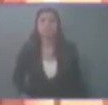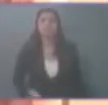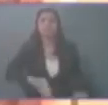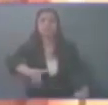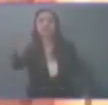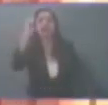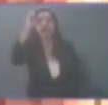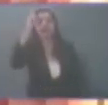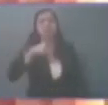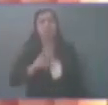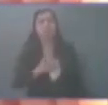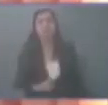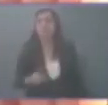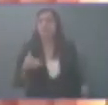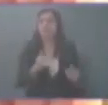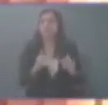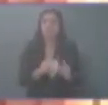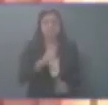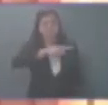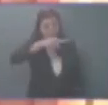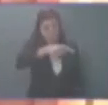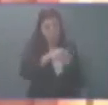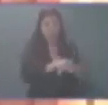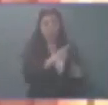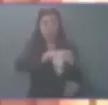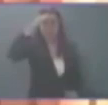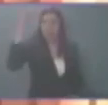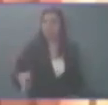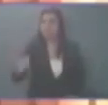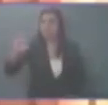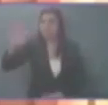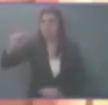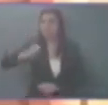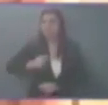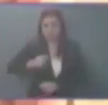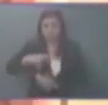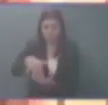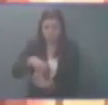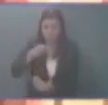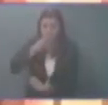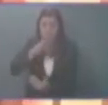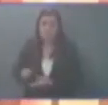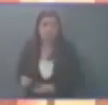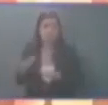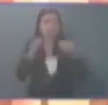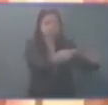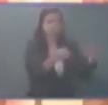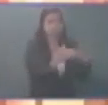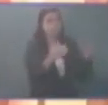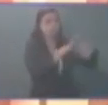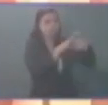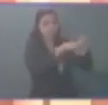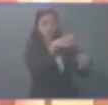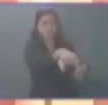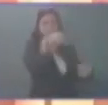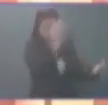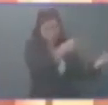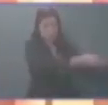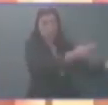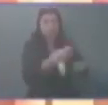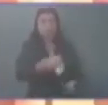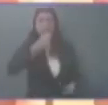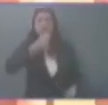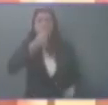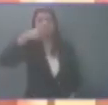A mí me gustaría que así como le exigen a la Fuerza Armada que entregue los archivos, también al FMLN hay que exigirle que traiga